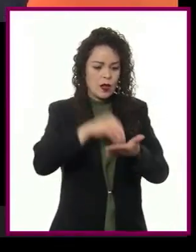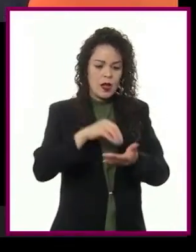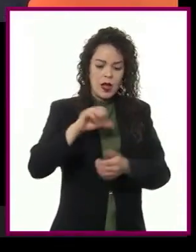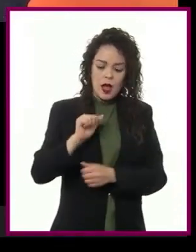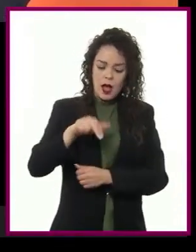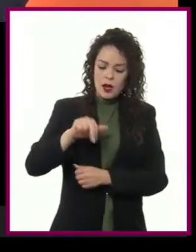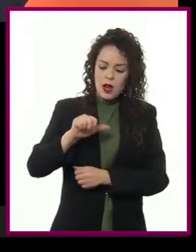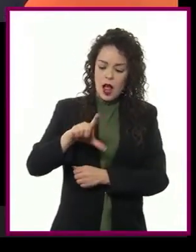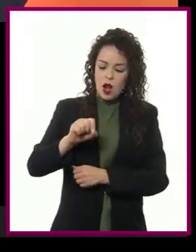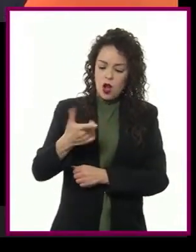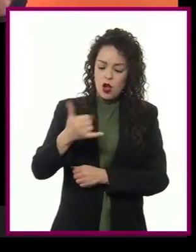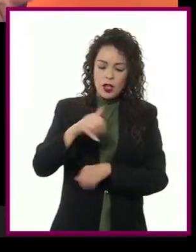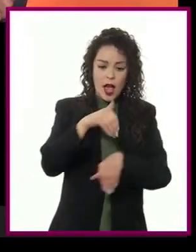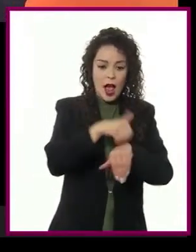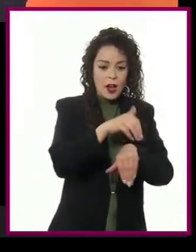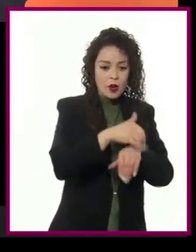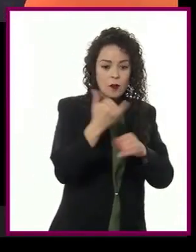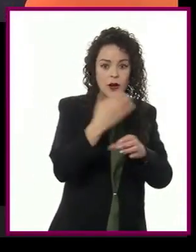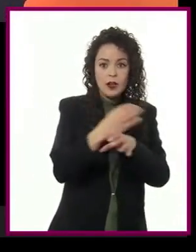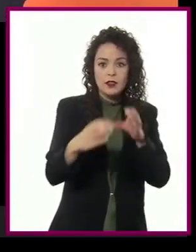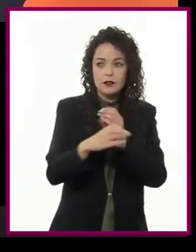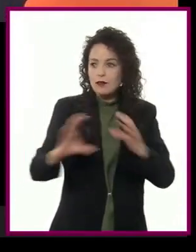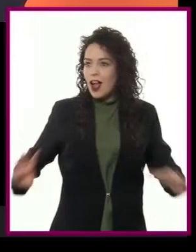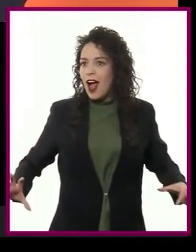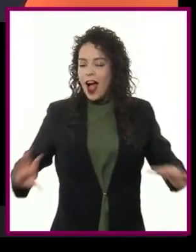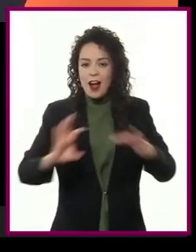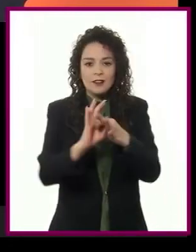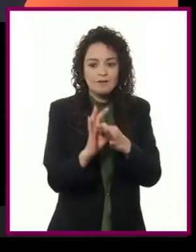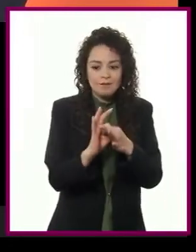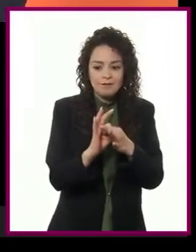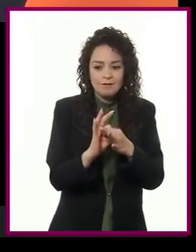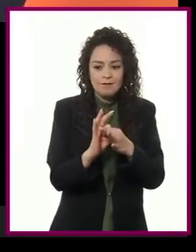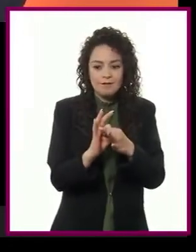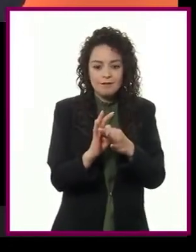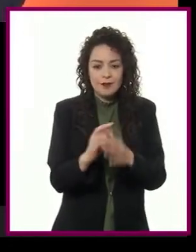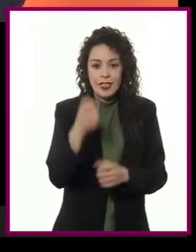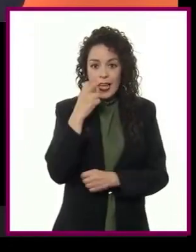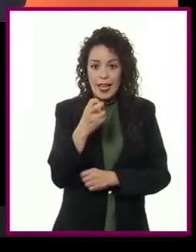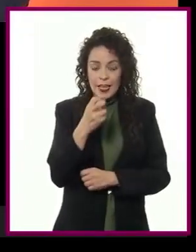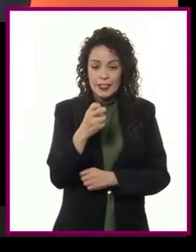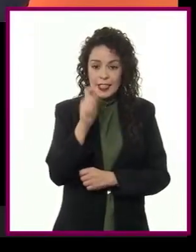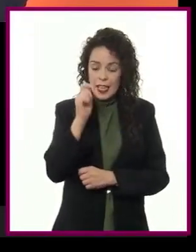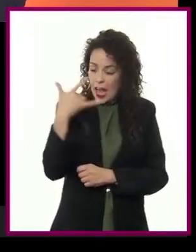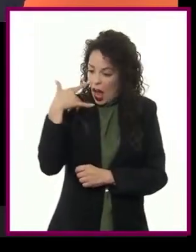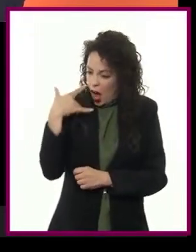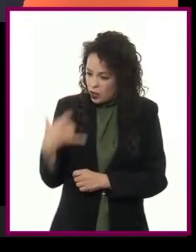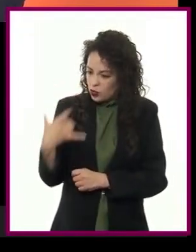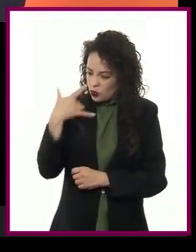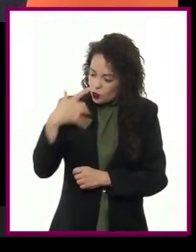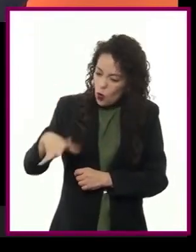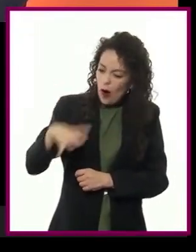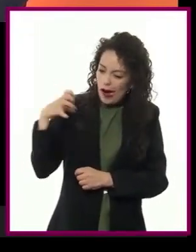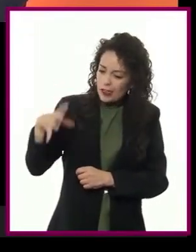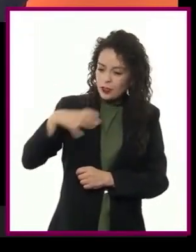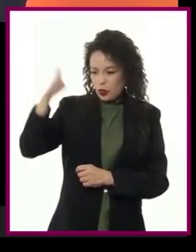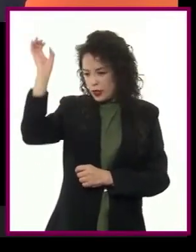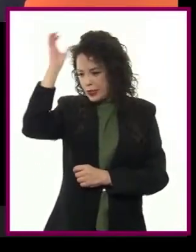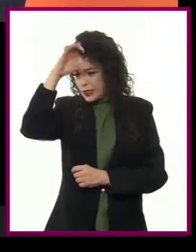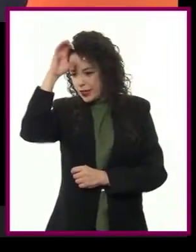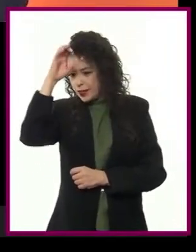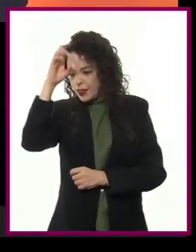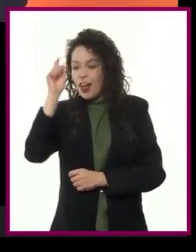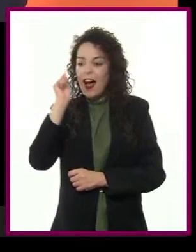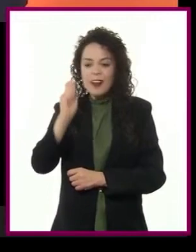los números y las cosas. El producto de su esfuerzo científico tuvo como resultado